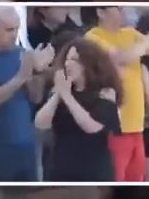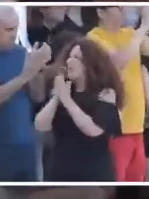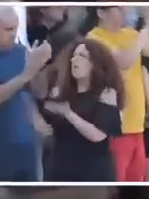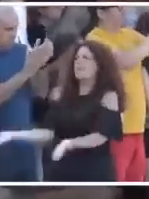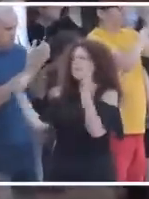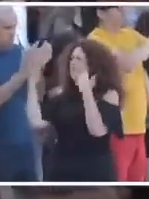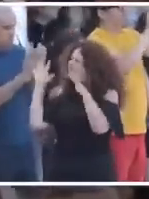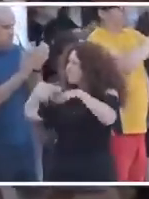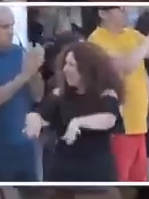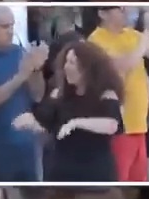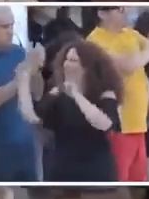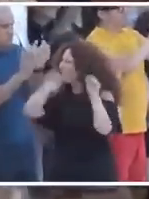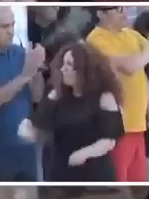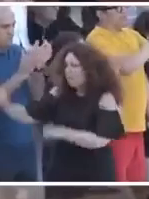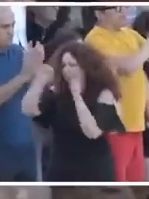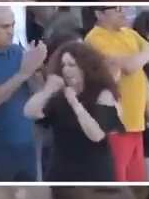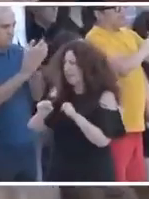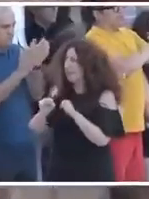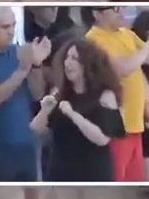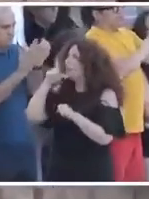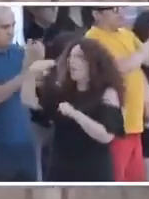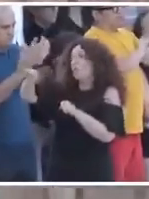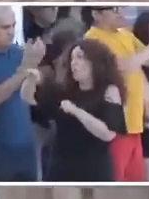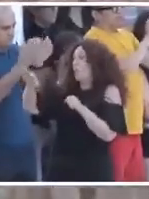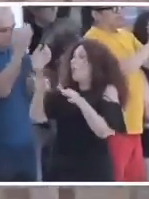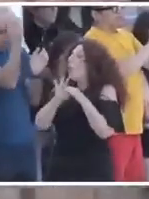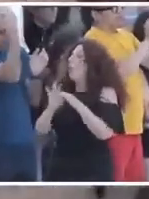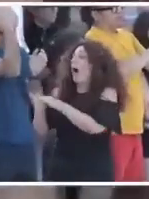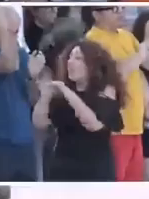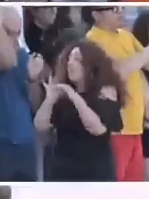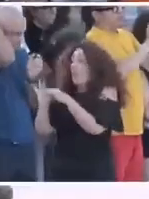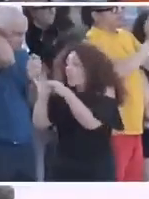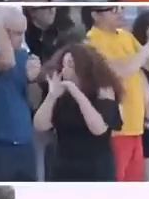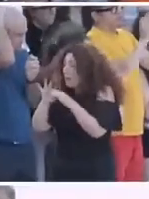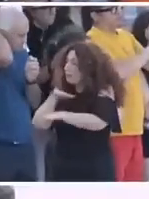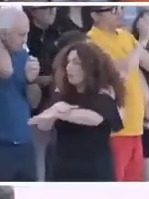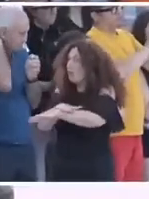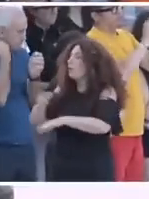defender la coalición, porque es vuestra.